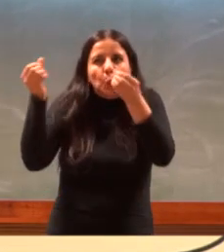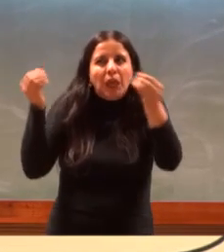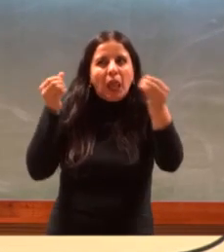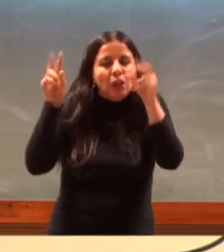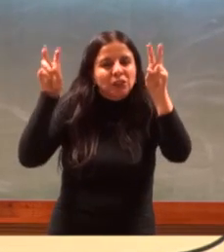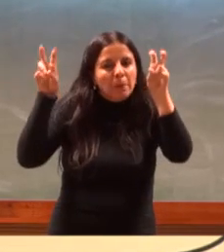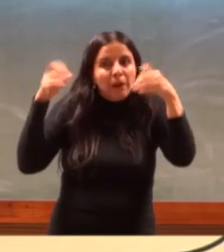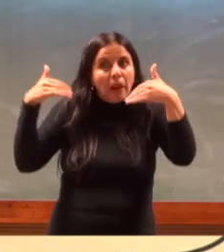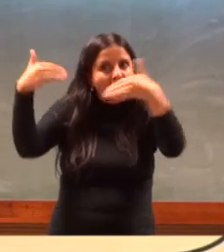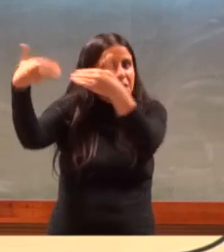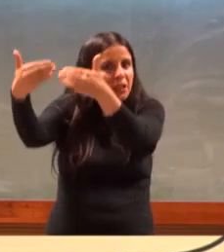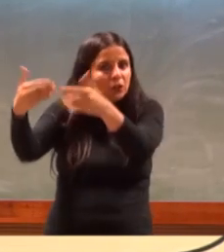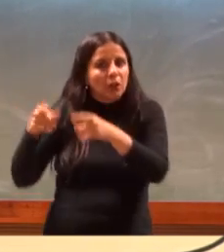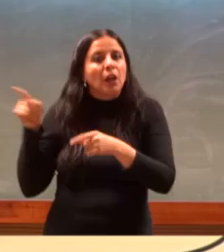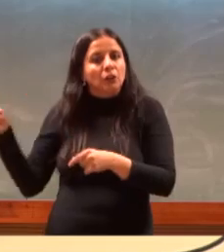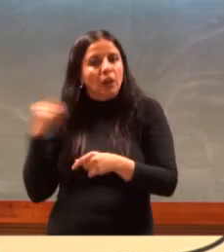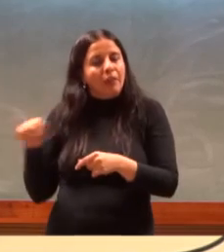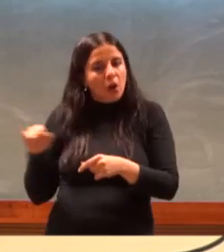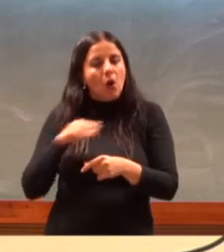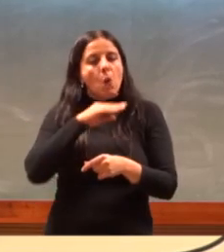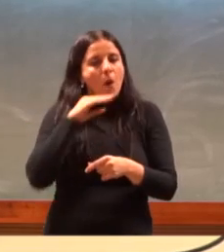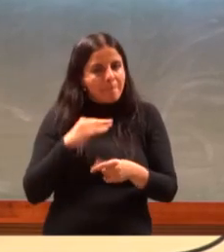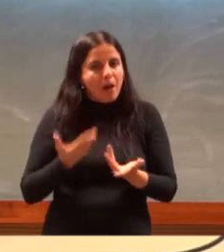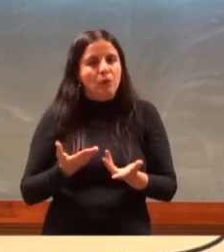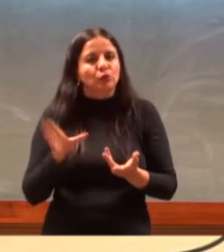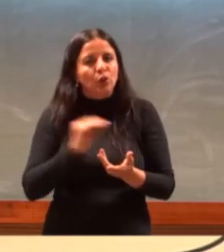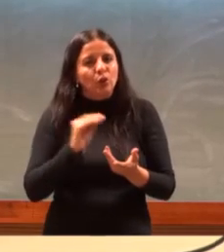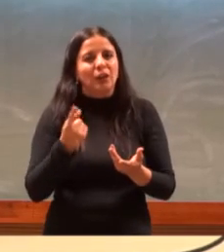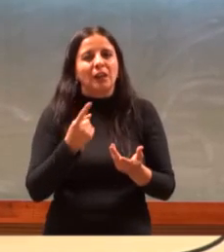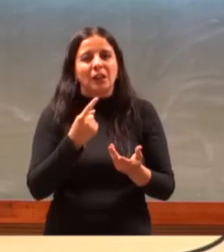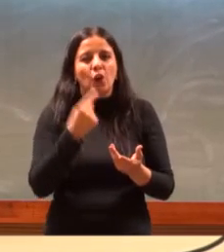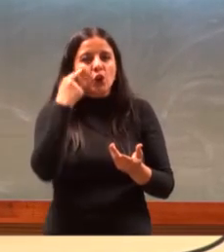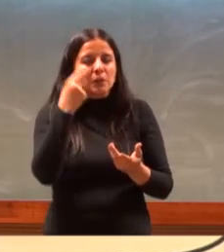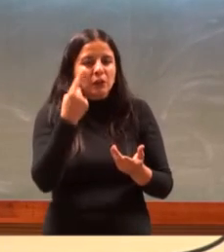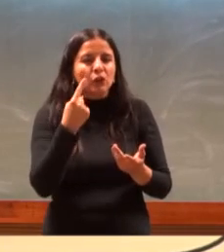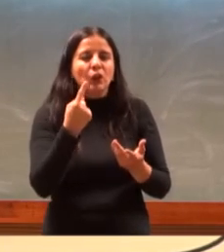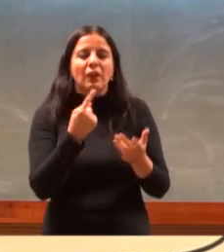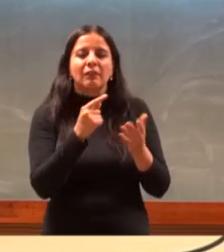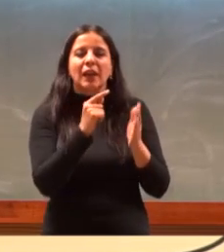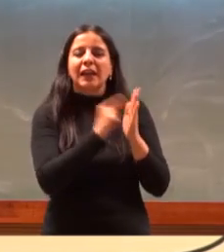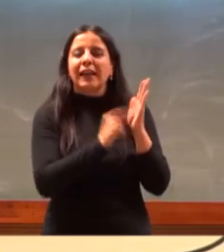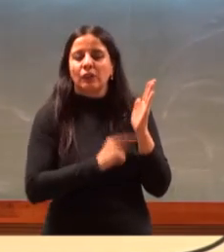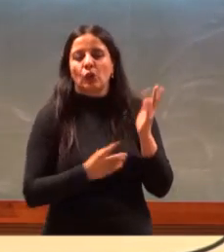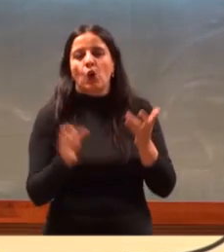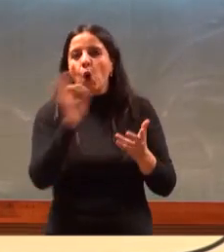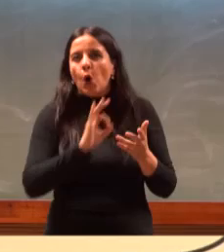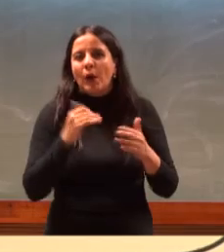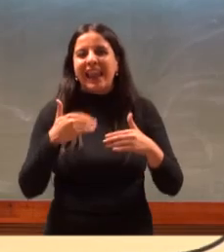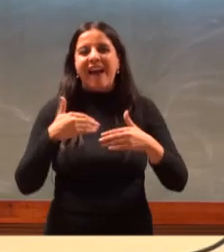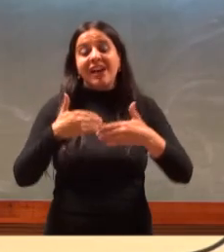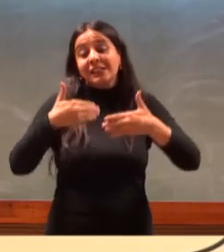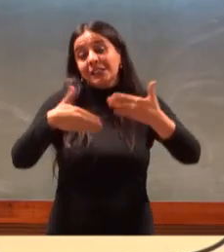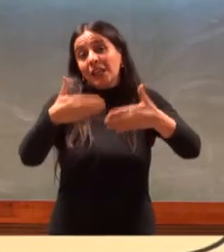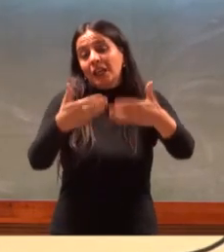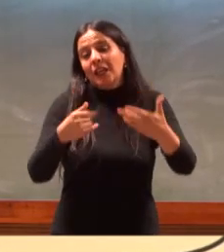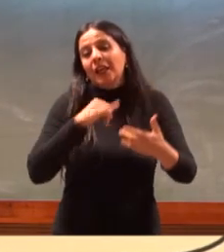estratégica lo que lo veo habló Juan Pablo sobre los reconocimientos de crédito demás son muchos temas que inclusive o esto que les digo El Avance en ciencia y técnica lo que tiene